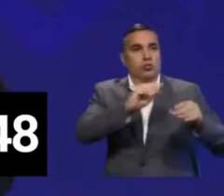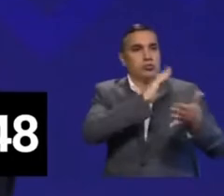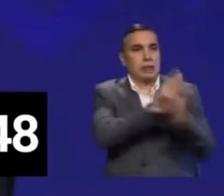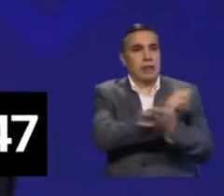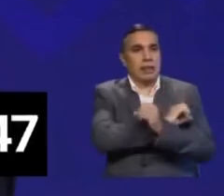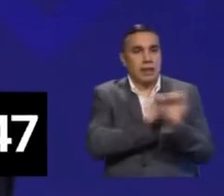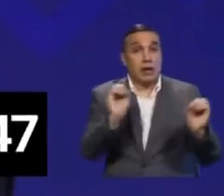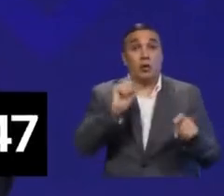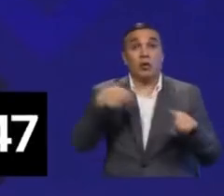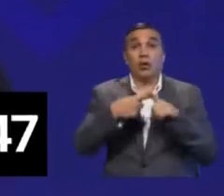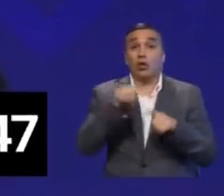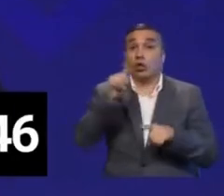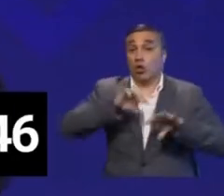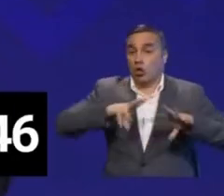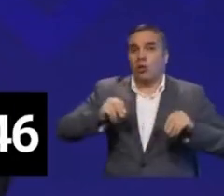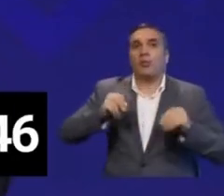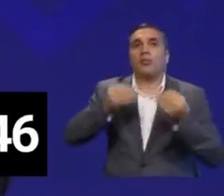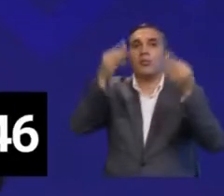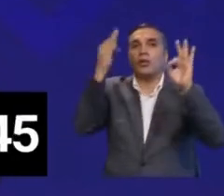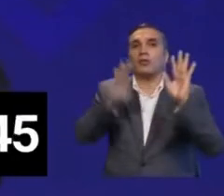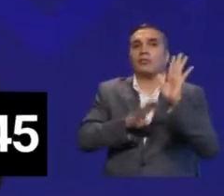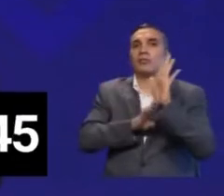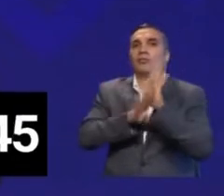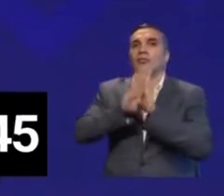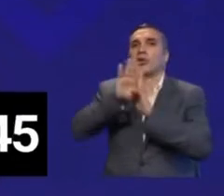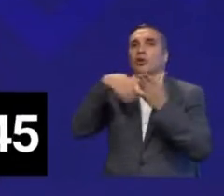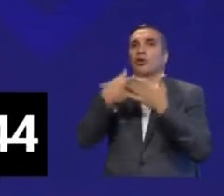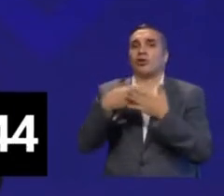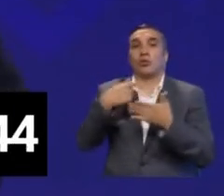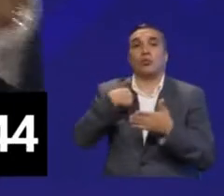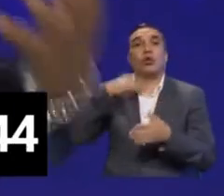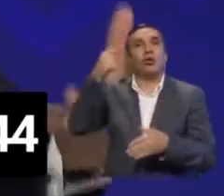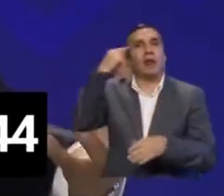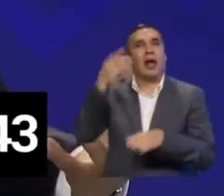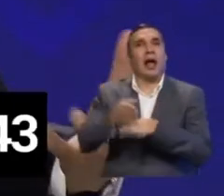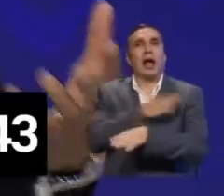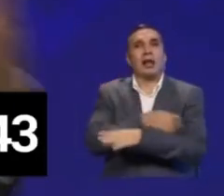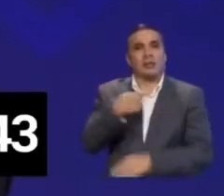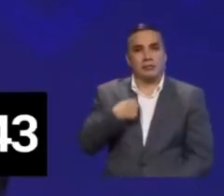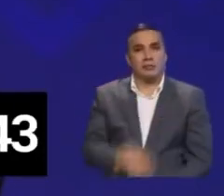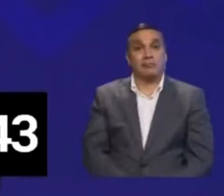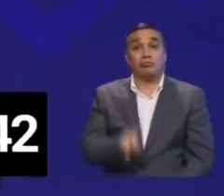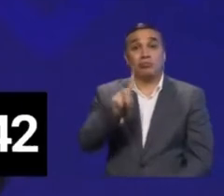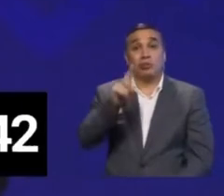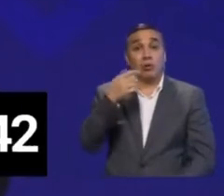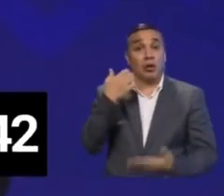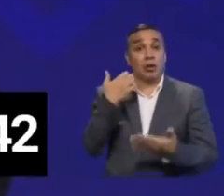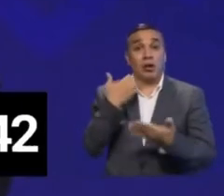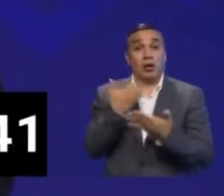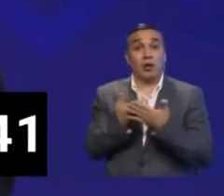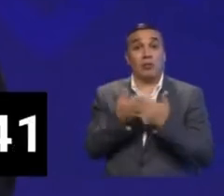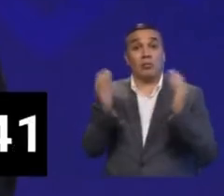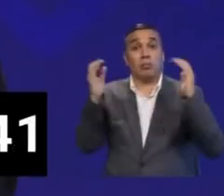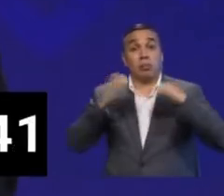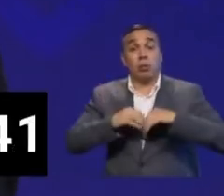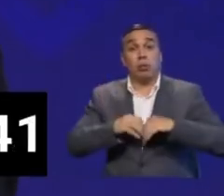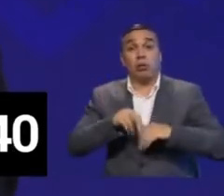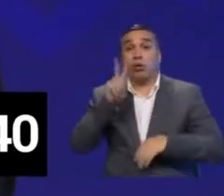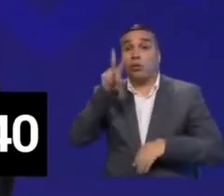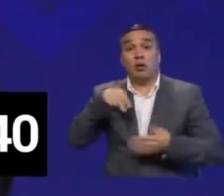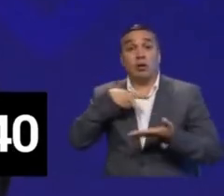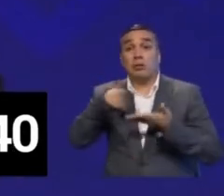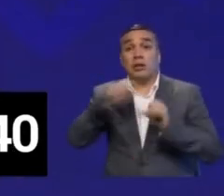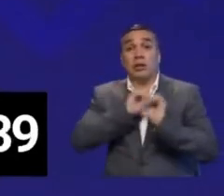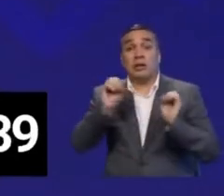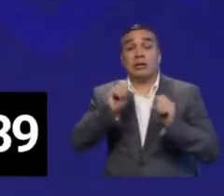funcionarios. Cuando no se roba, el presupuesto alcanza para todo, como en mi gobierno, que recibió un país en crisis con 2 meses impagos del